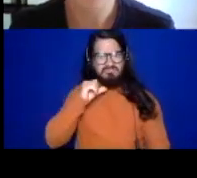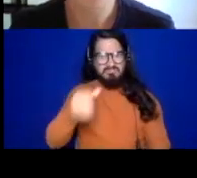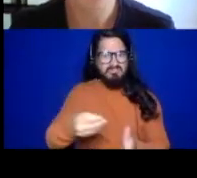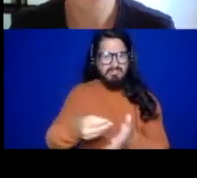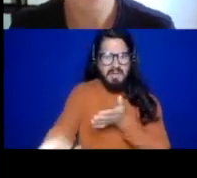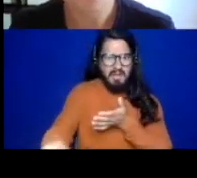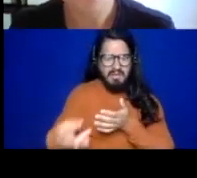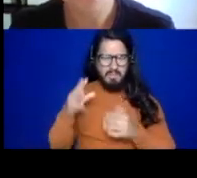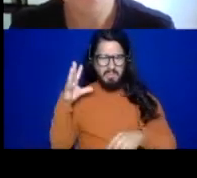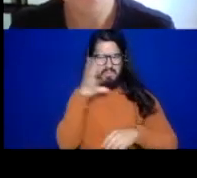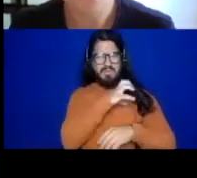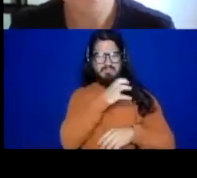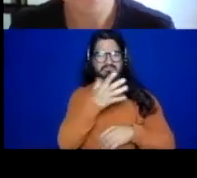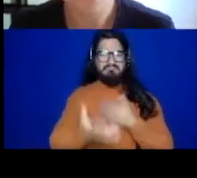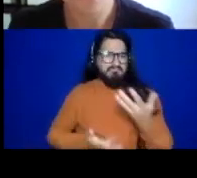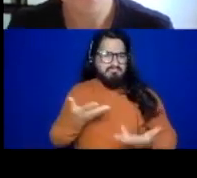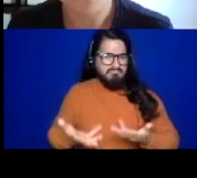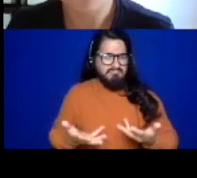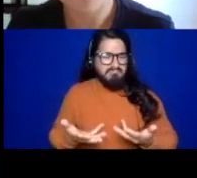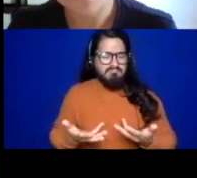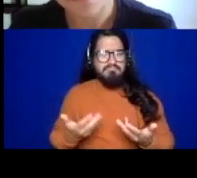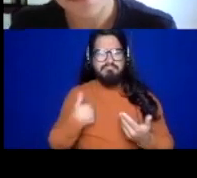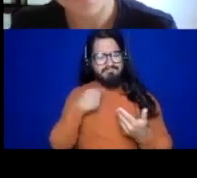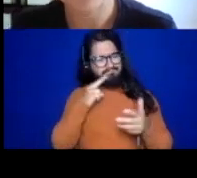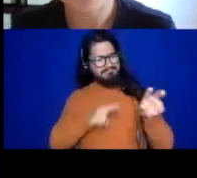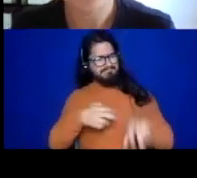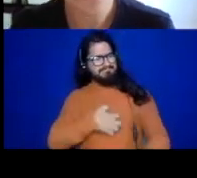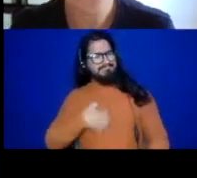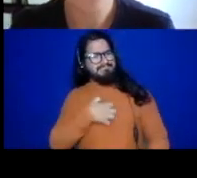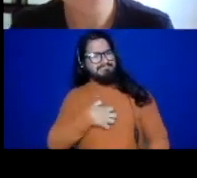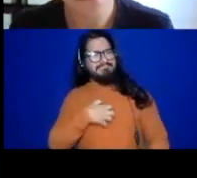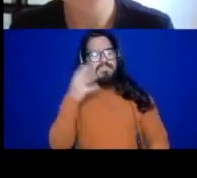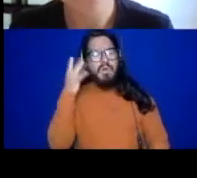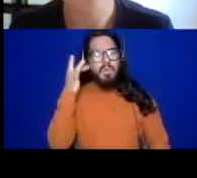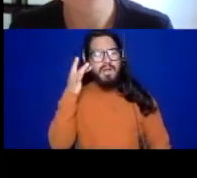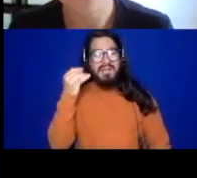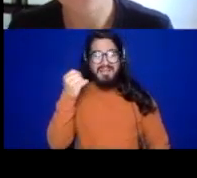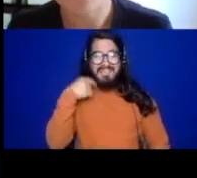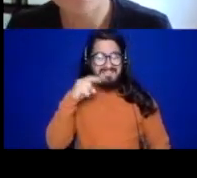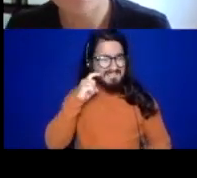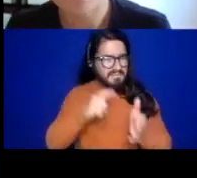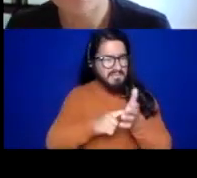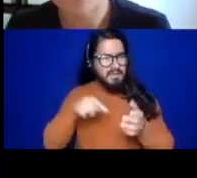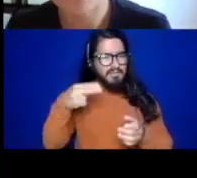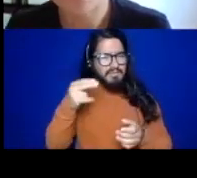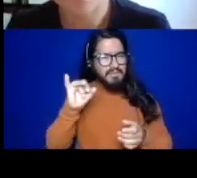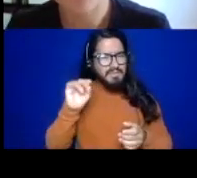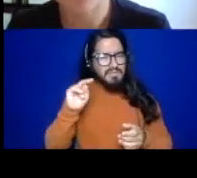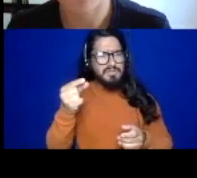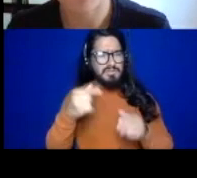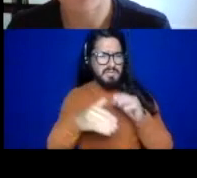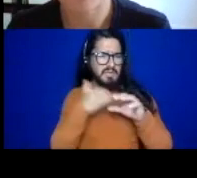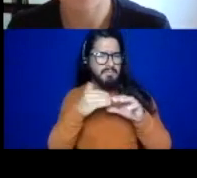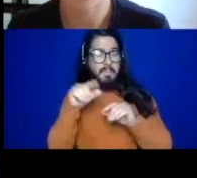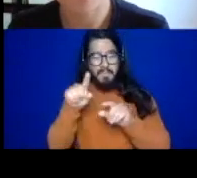un poquito raro. Y lo que me sacó de eso es ir a un correo de phishing. Es que no me pedía